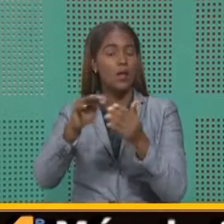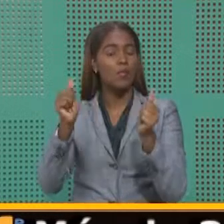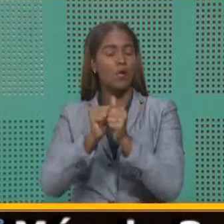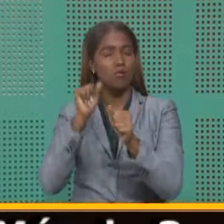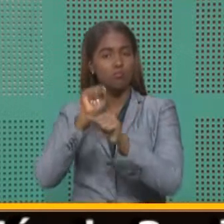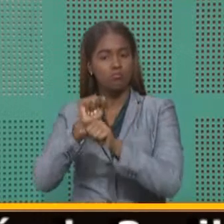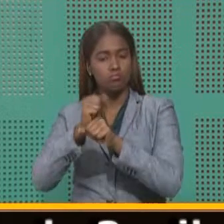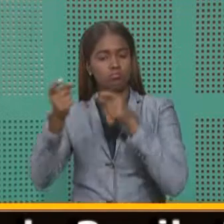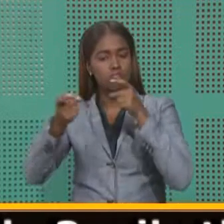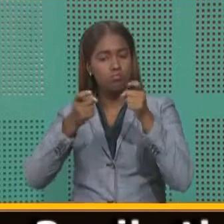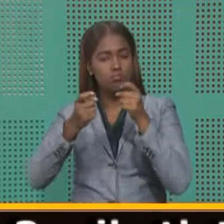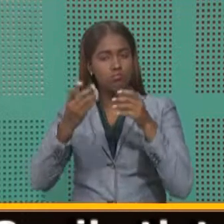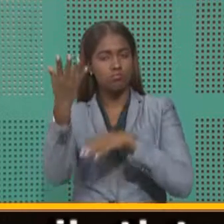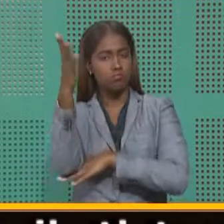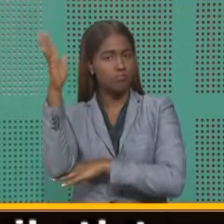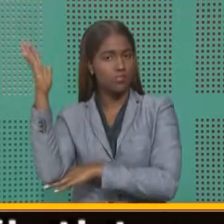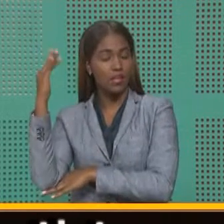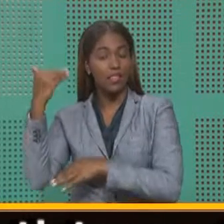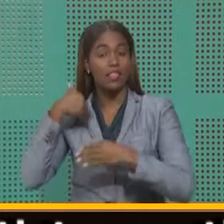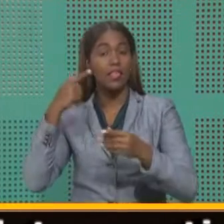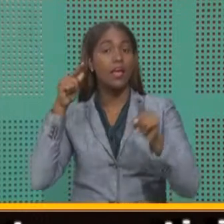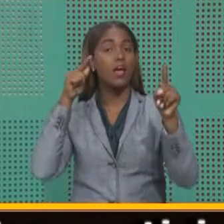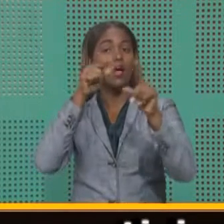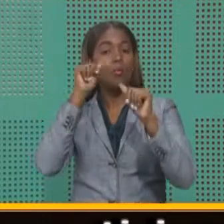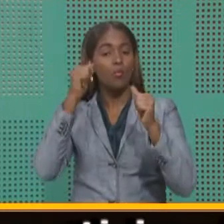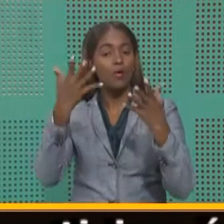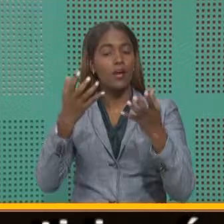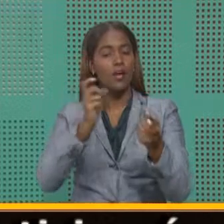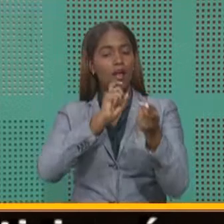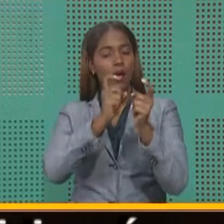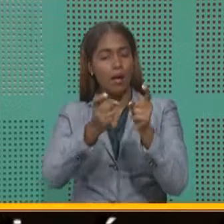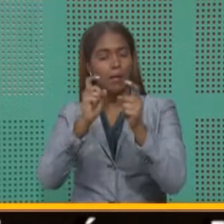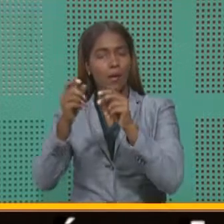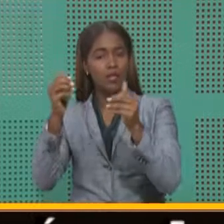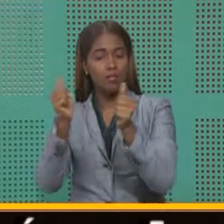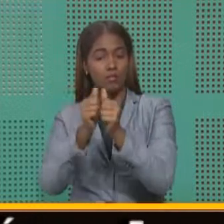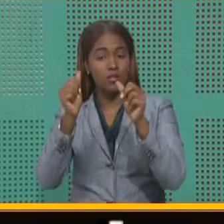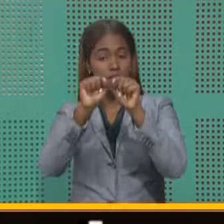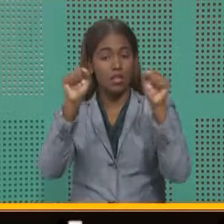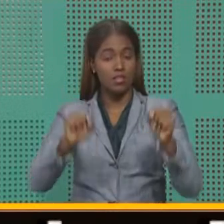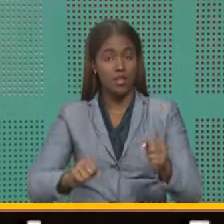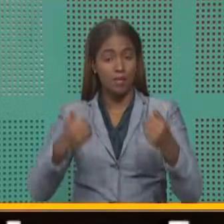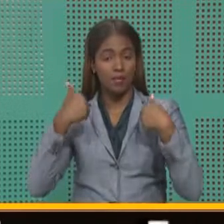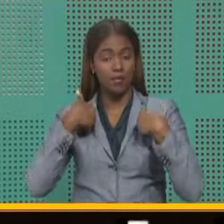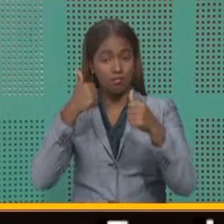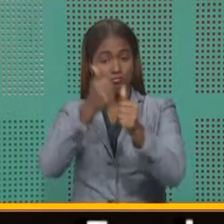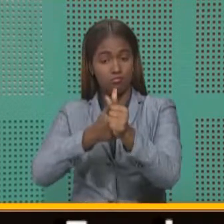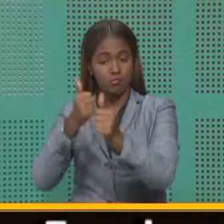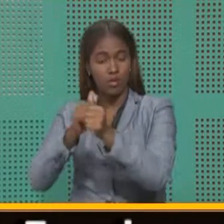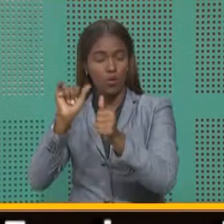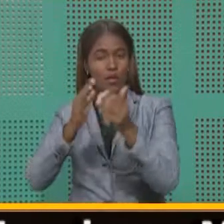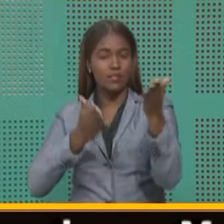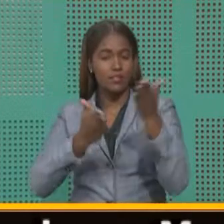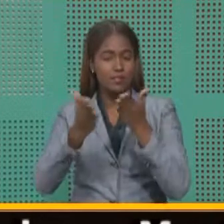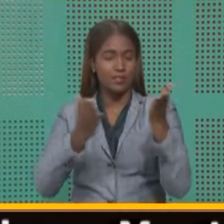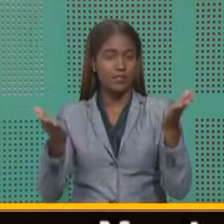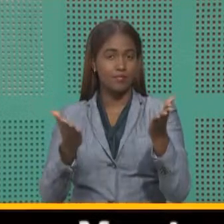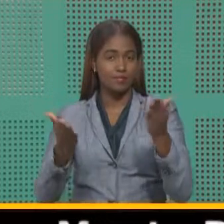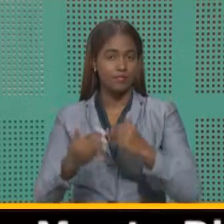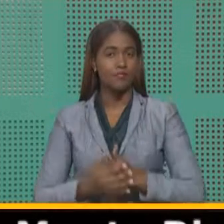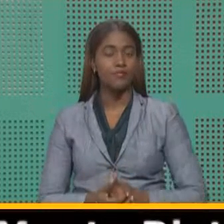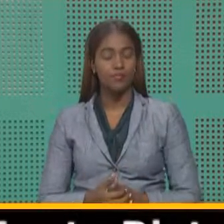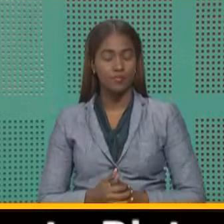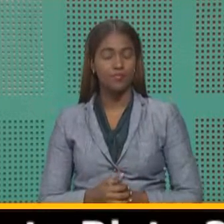gestión ambiental que tiene como objetivo producir cambios en los sistemas productivos y de servicios en el país